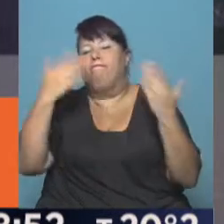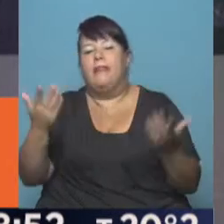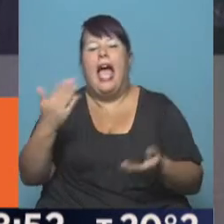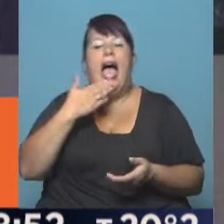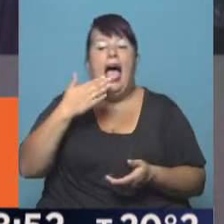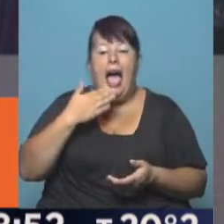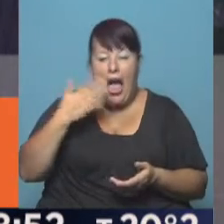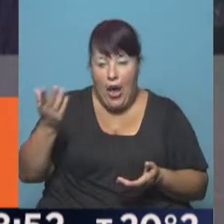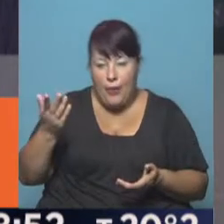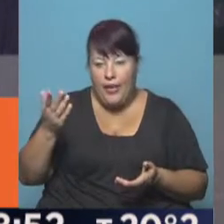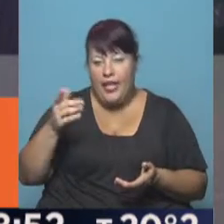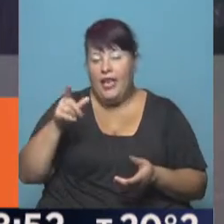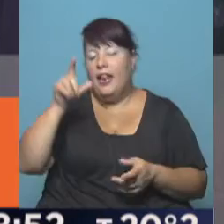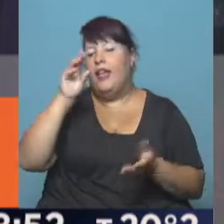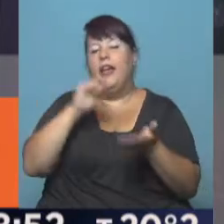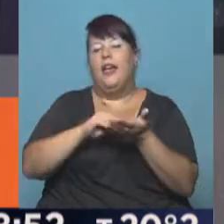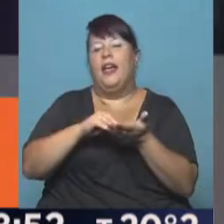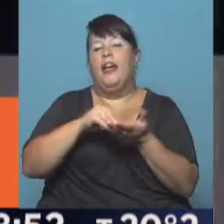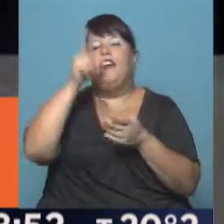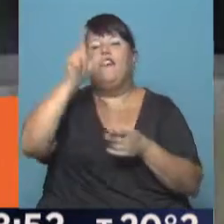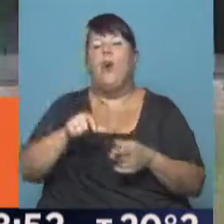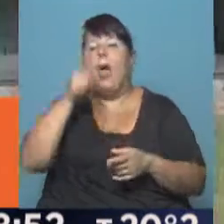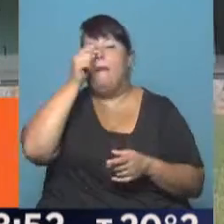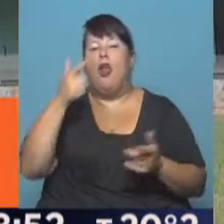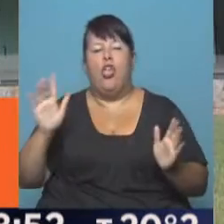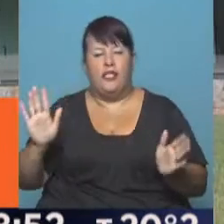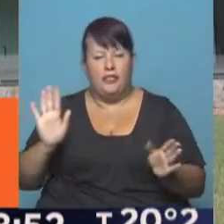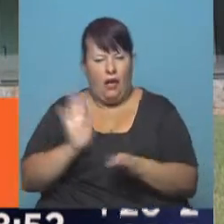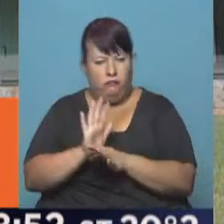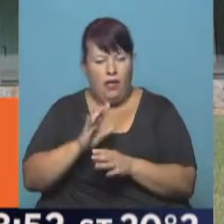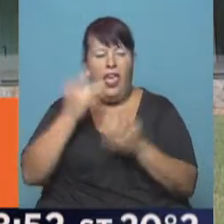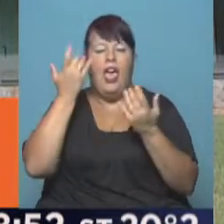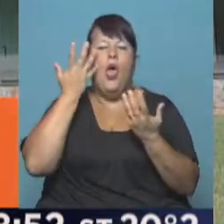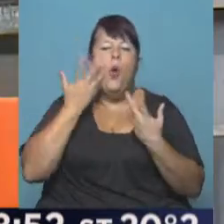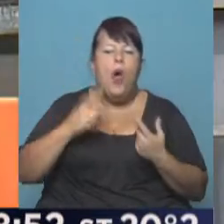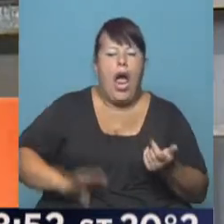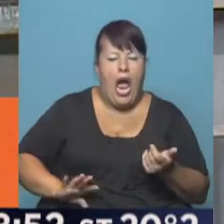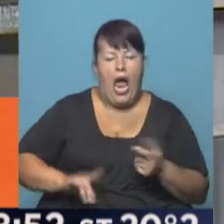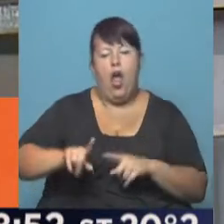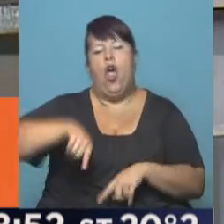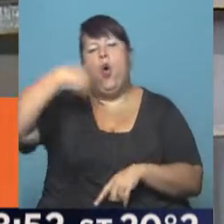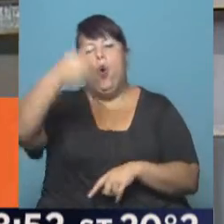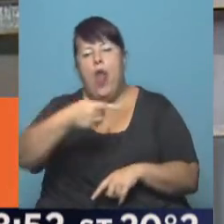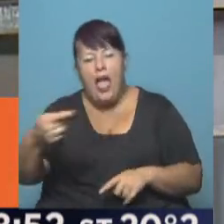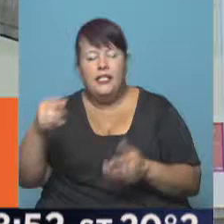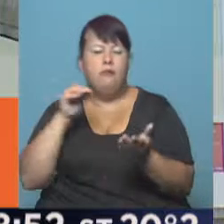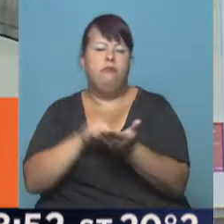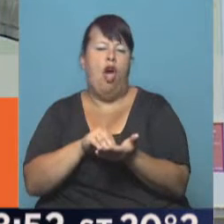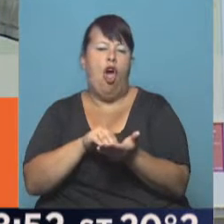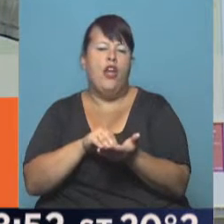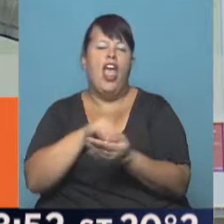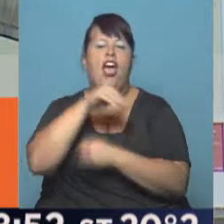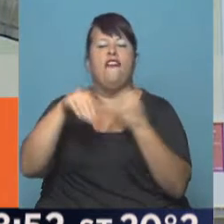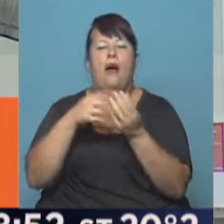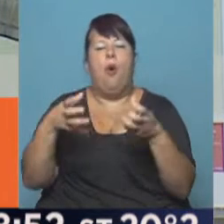abril, figura del padre ausente, desnutrición. Después, la próxima semana, por ahí ponían